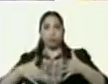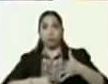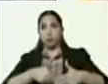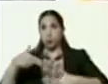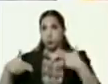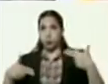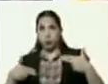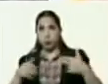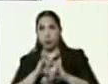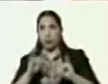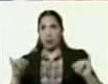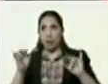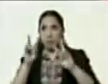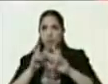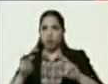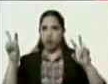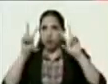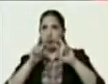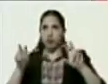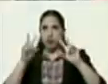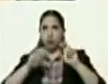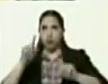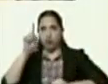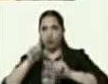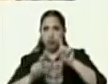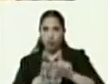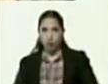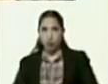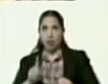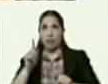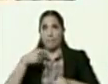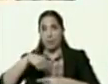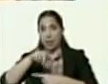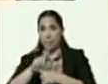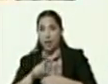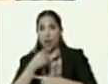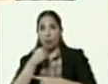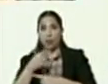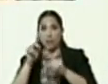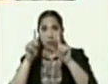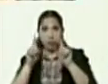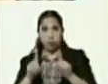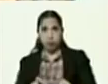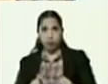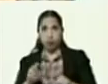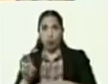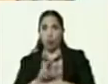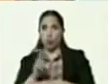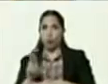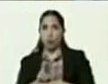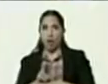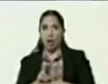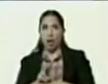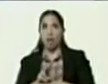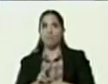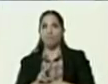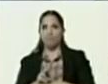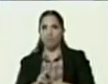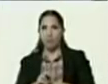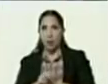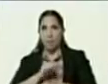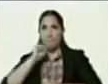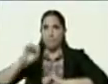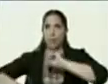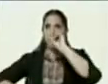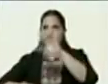se están haciendo en este momento las experticias y los primeros indicios señalan que fueron utilizadas en la guarimba de Europa y